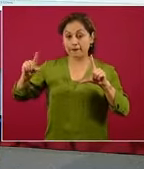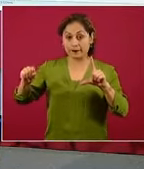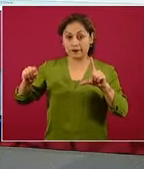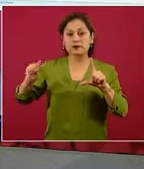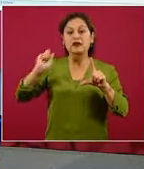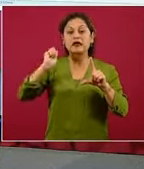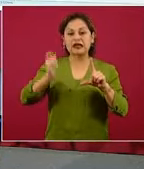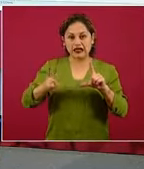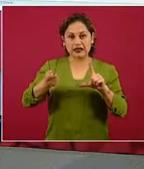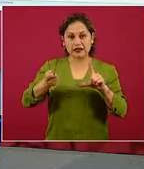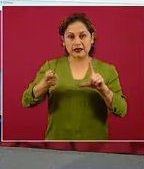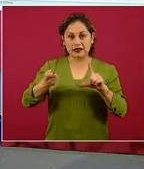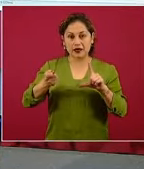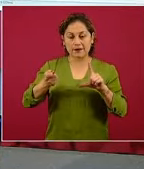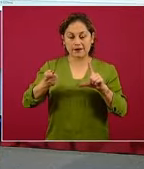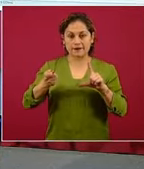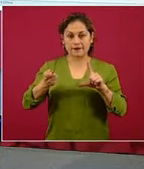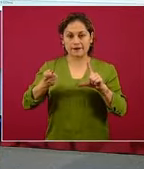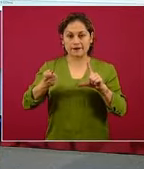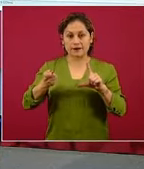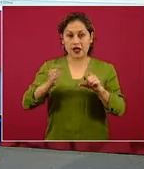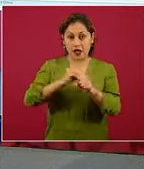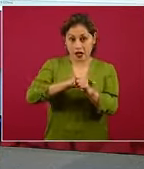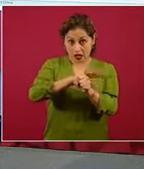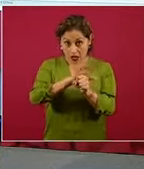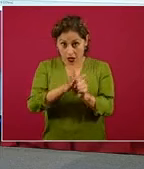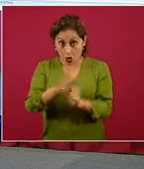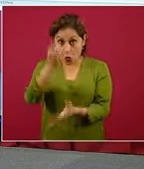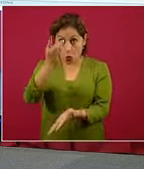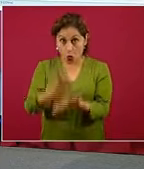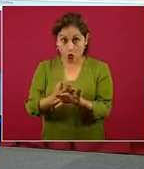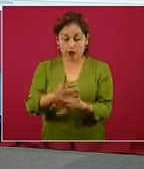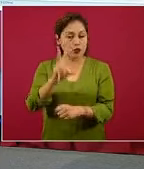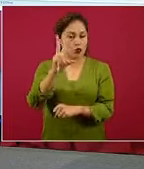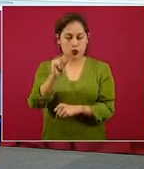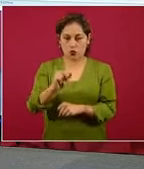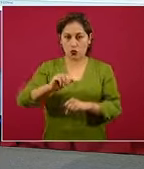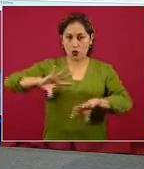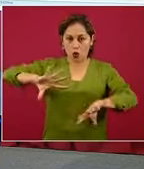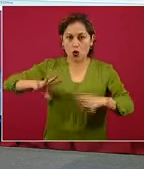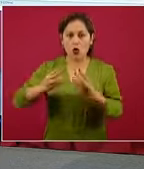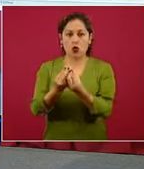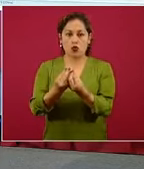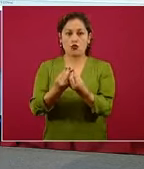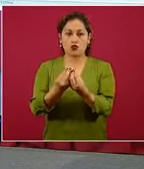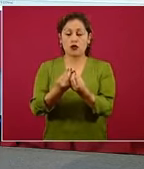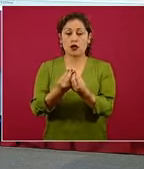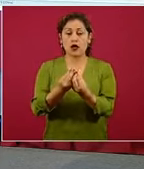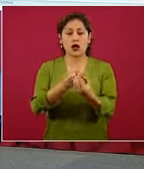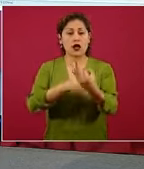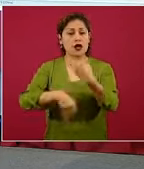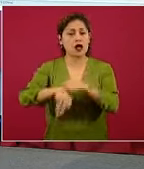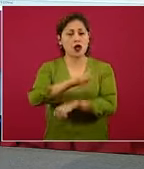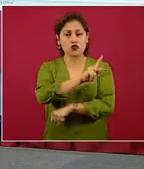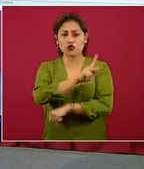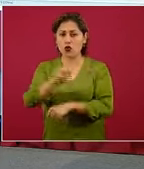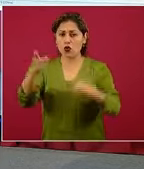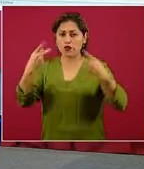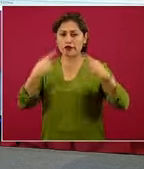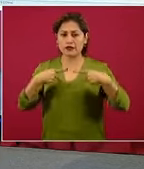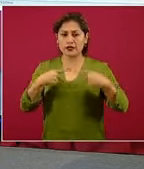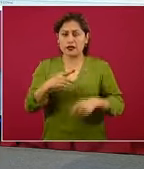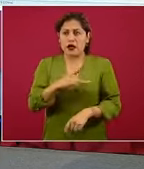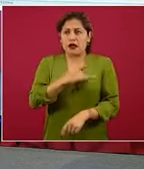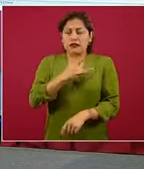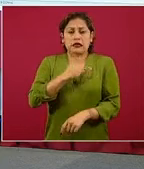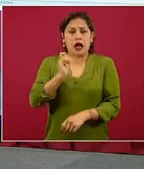no representan solamente casos de COVID-19. Aquí en el total de las barras están representadas todas las personas que tuvieron